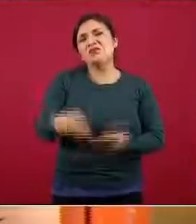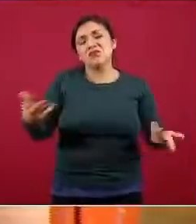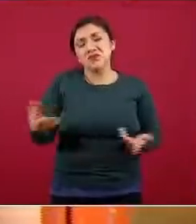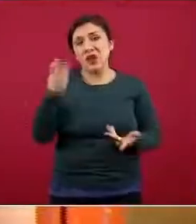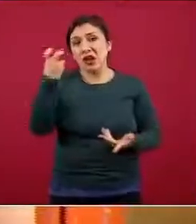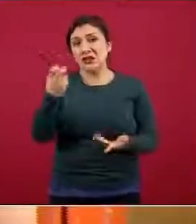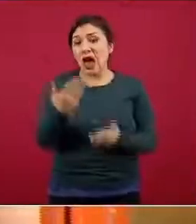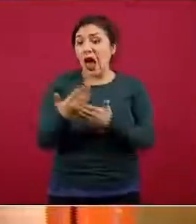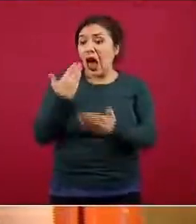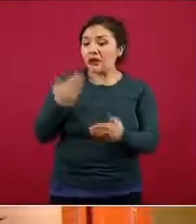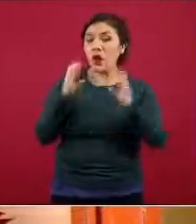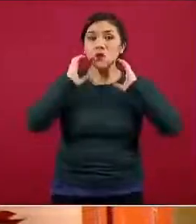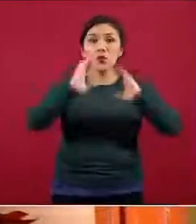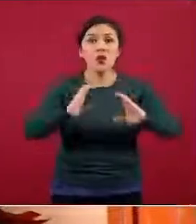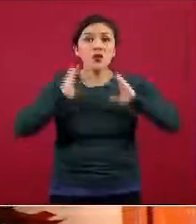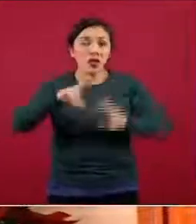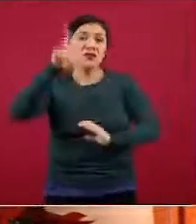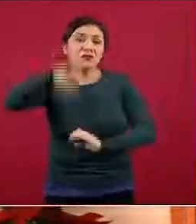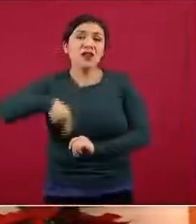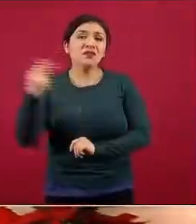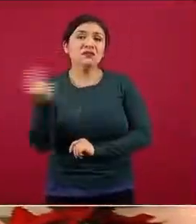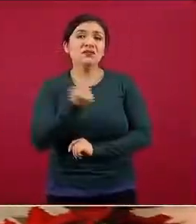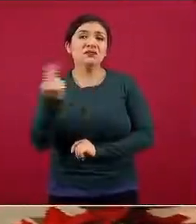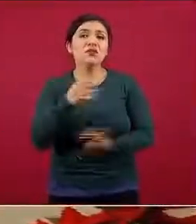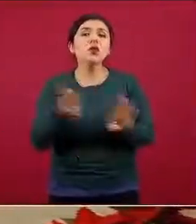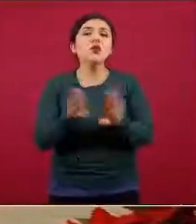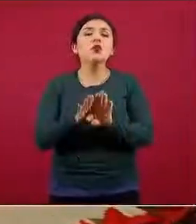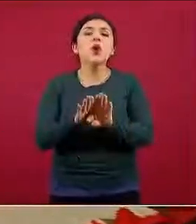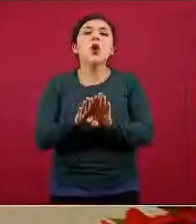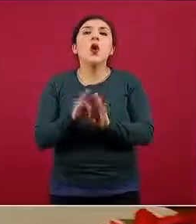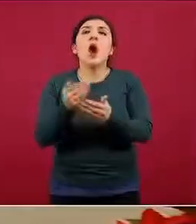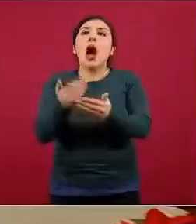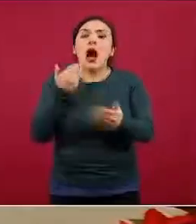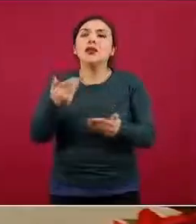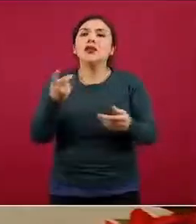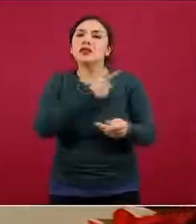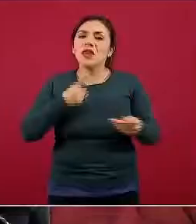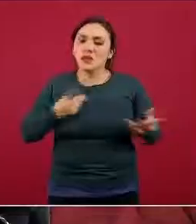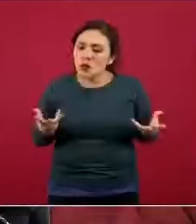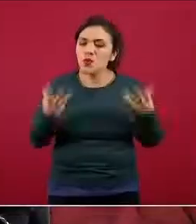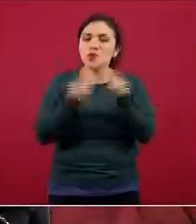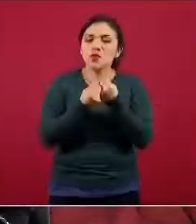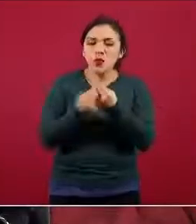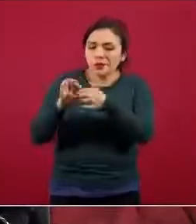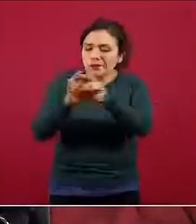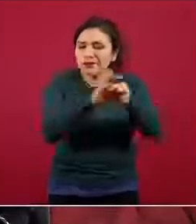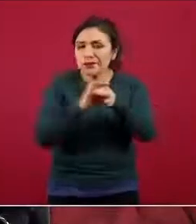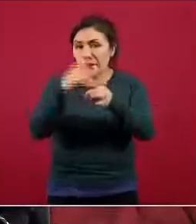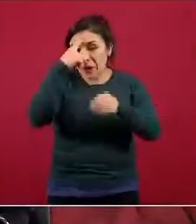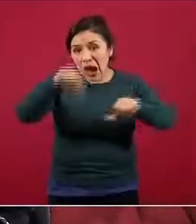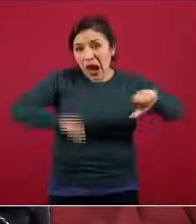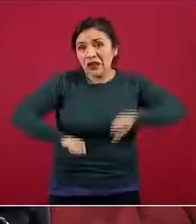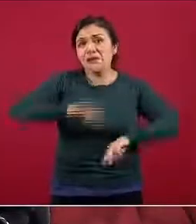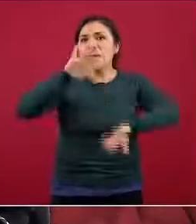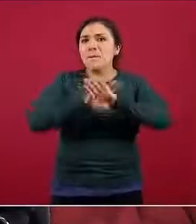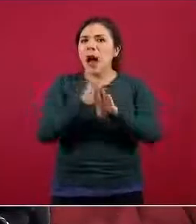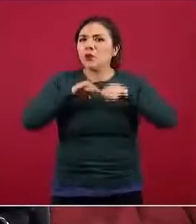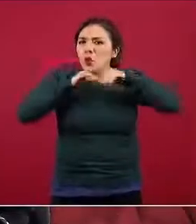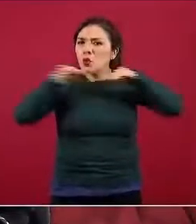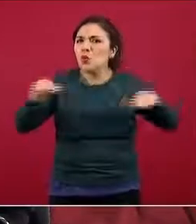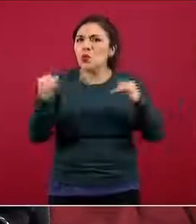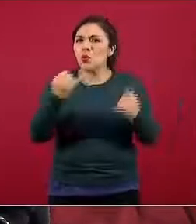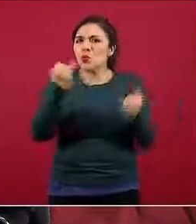la precaución, la necesidad de unirse también a una acción mucho más